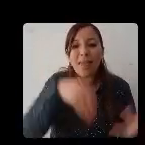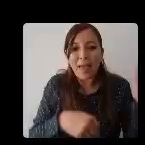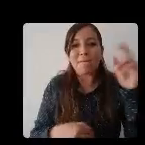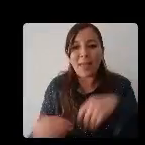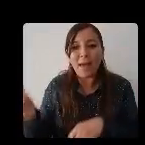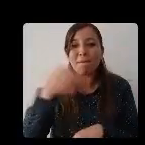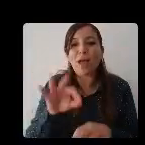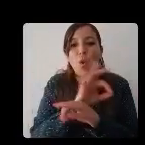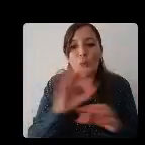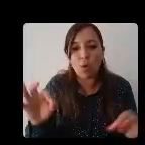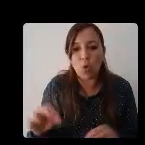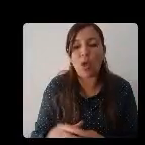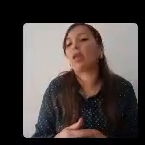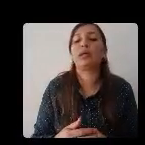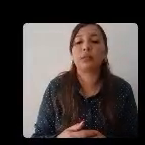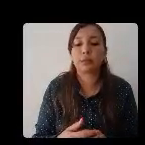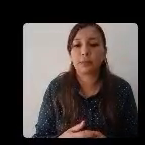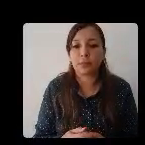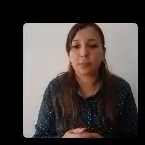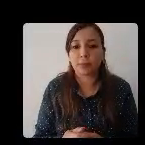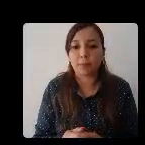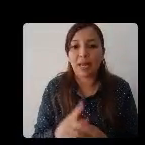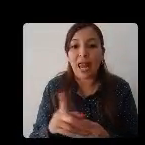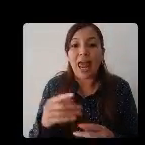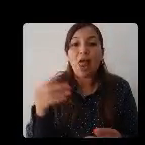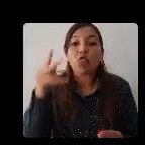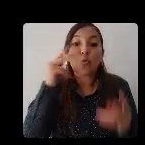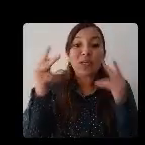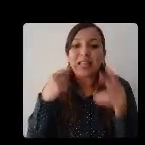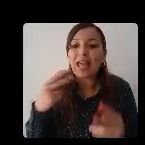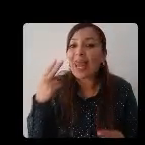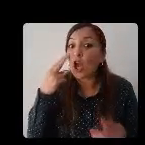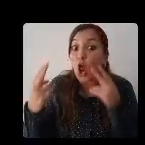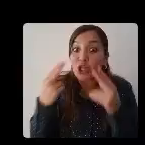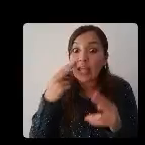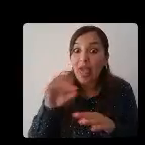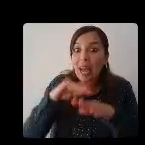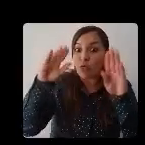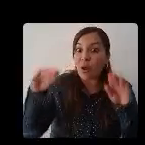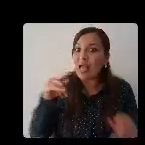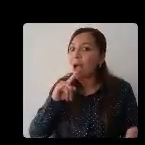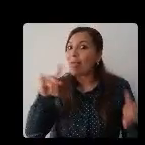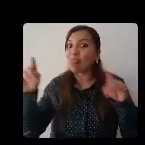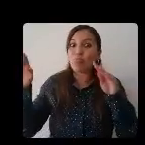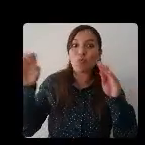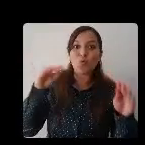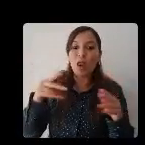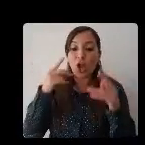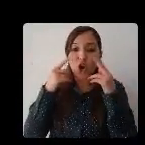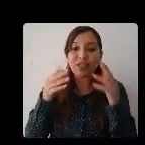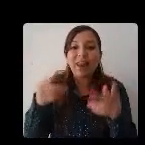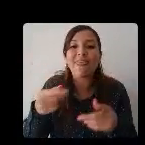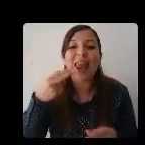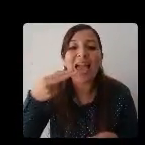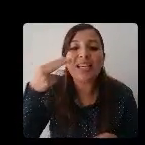la fatiga, después la caminata, necesita un confort al cual ellos están habituados y que ustedes ven, no, tenemos que lograr